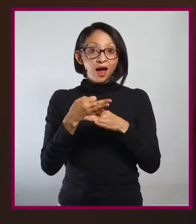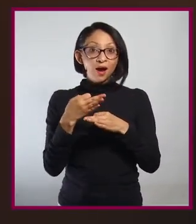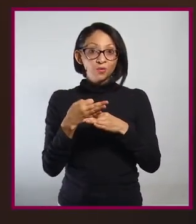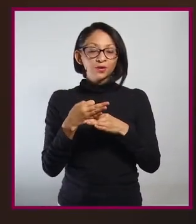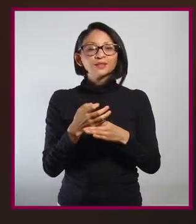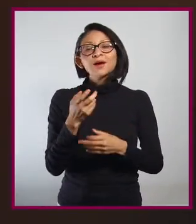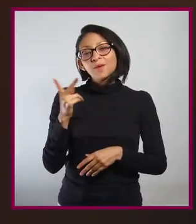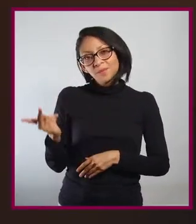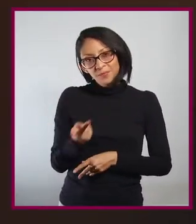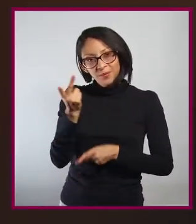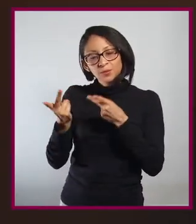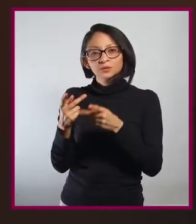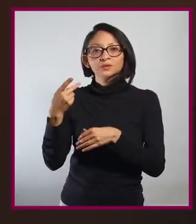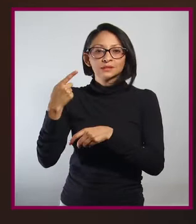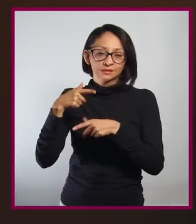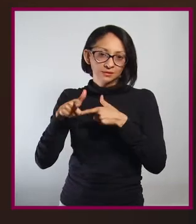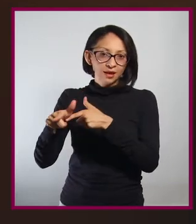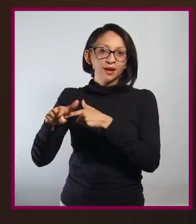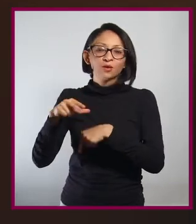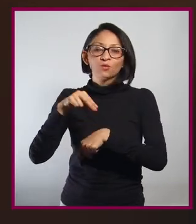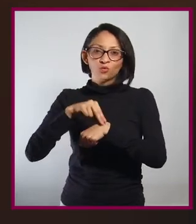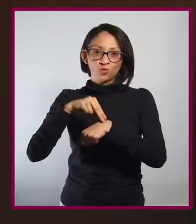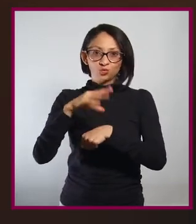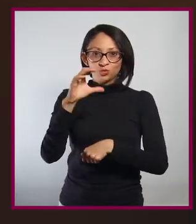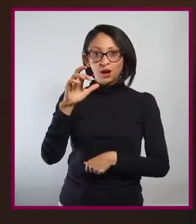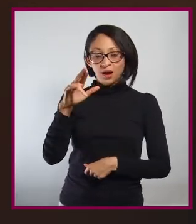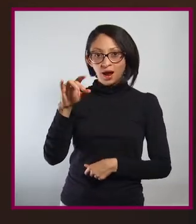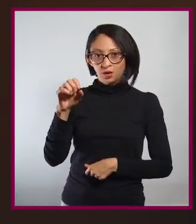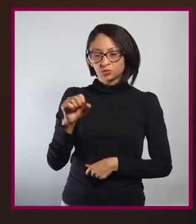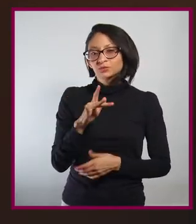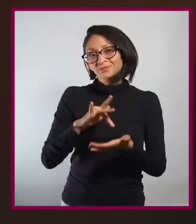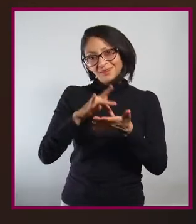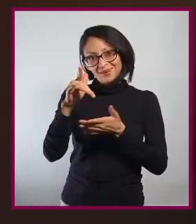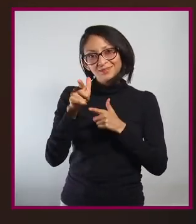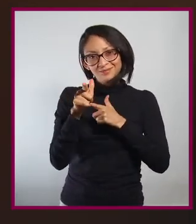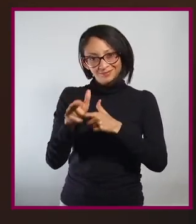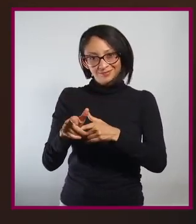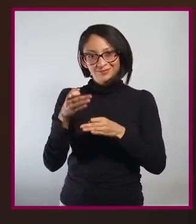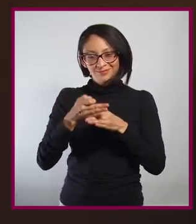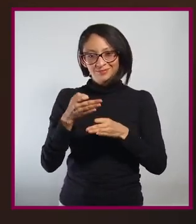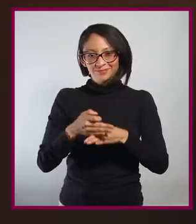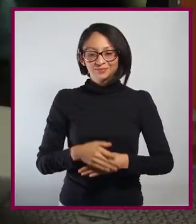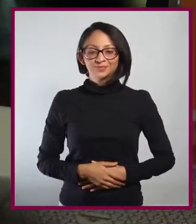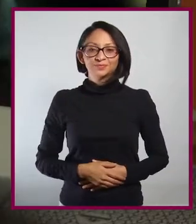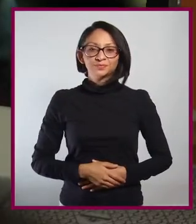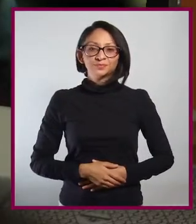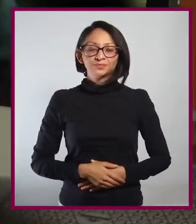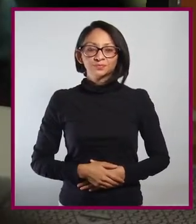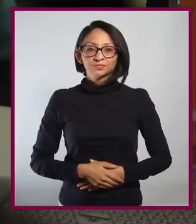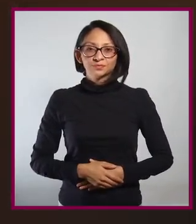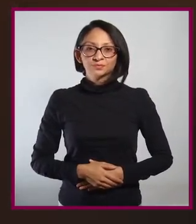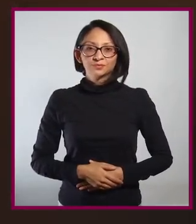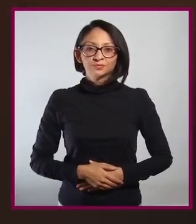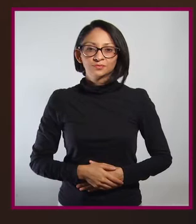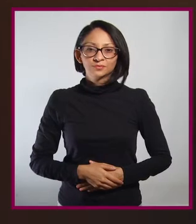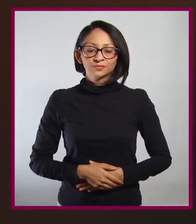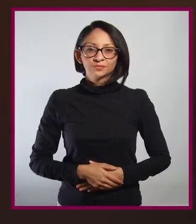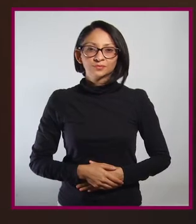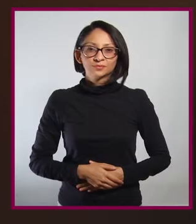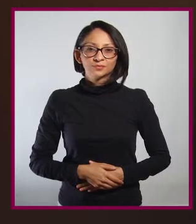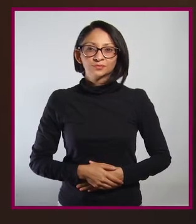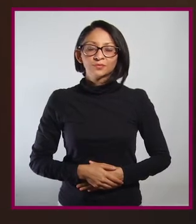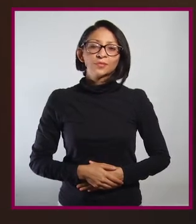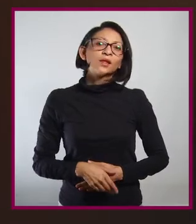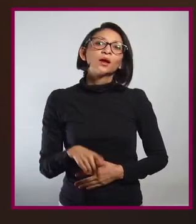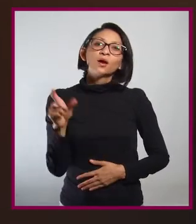Continuamos nuestra entrevista con el doctor Carlos Aguilar Salinas. Doctor, muchas gracias por continuar con nosotros. Gracias, Pamela. Doctor, ¿qué